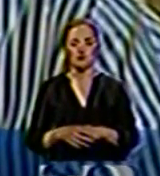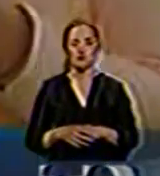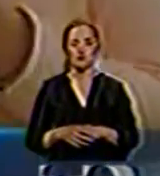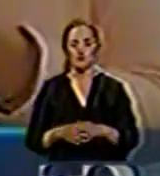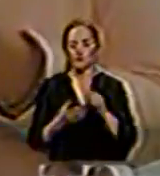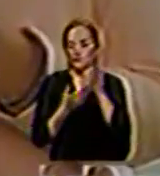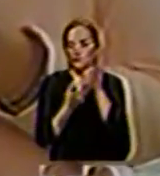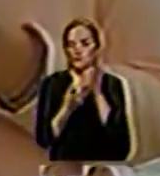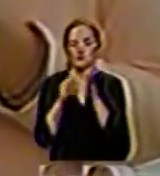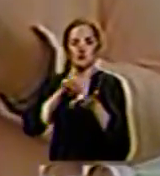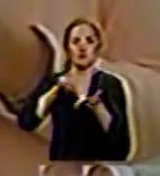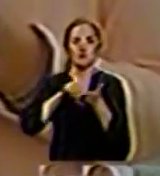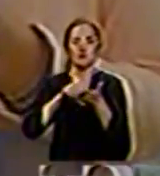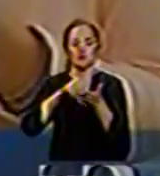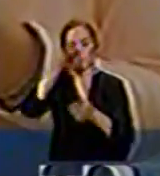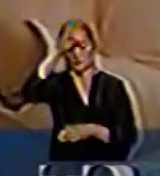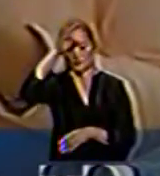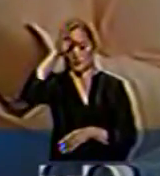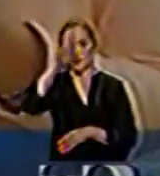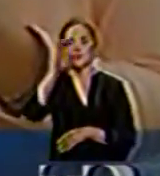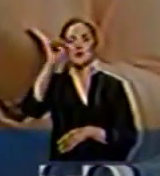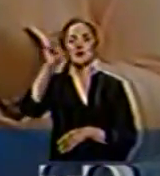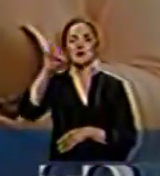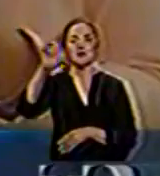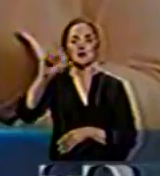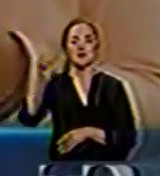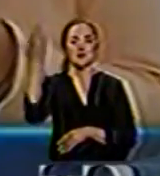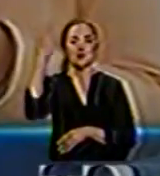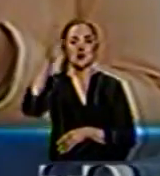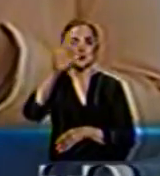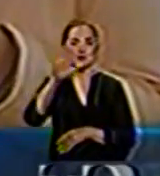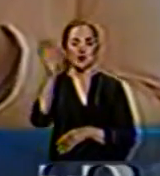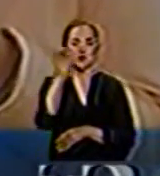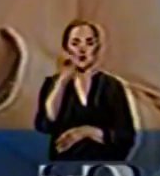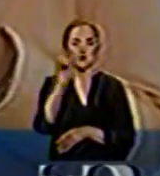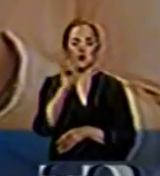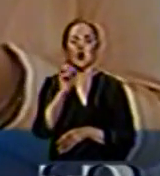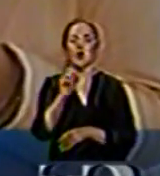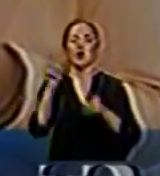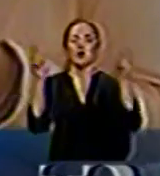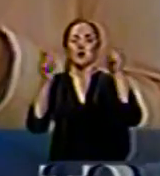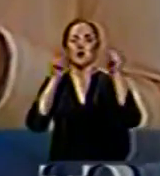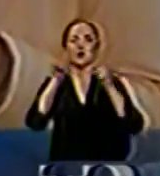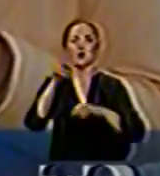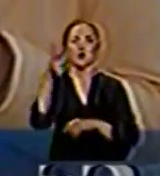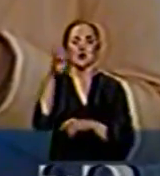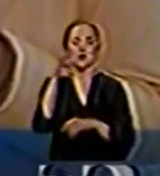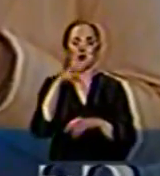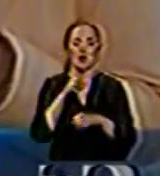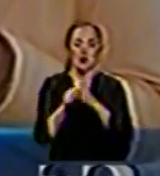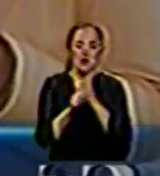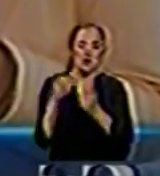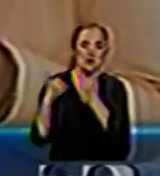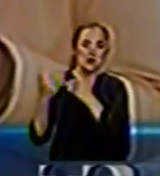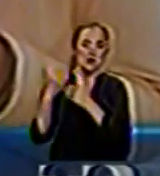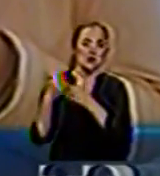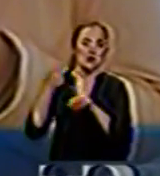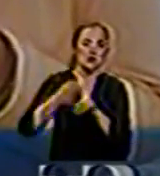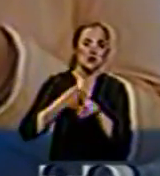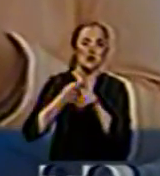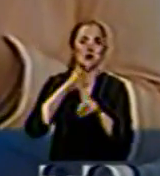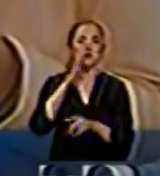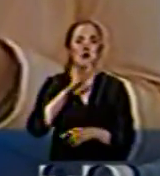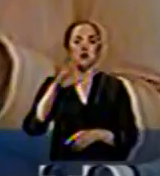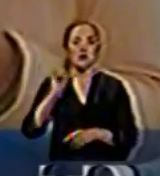ciudad. Al Hospital León Becerra, que el pasado 5 de octubre cumplió 113 años de historia, mensualmente llegan